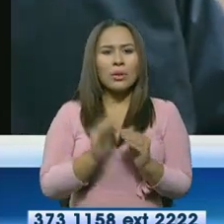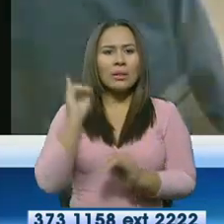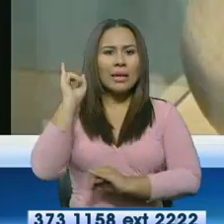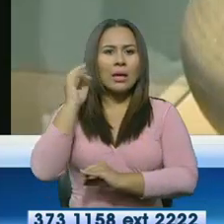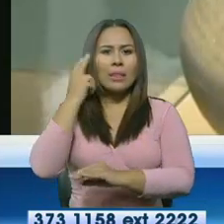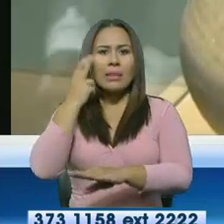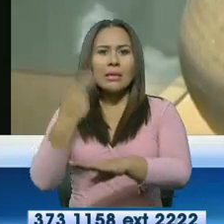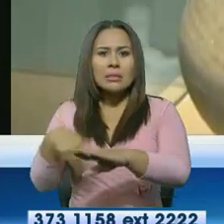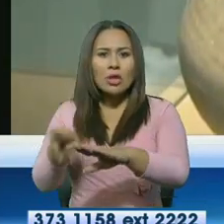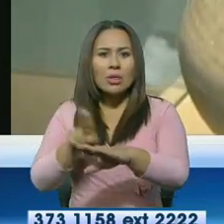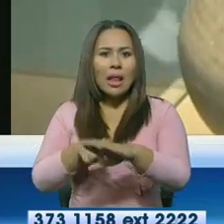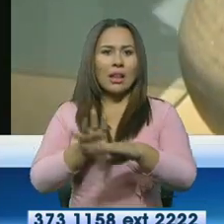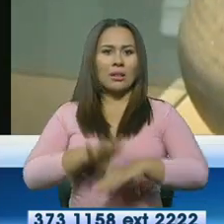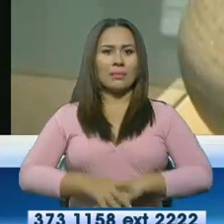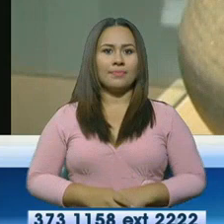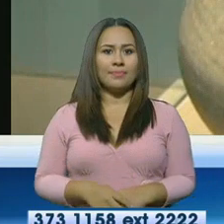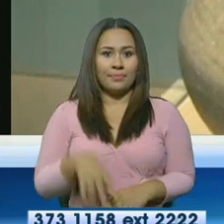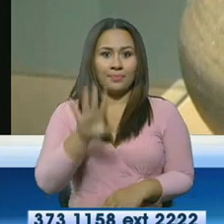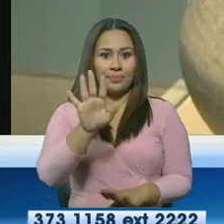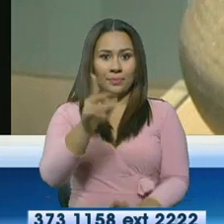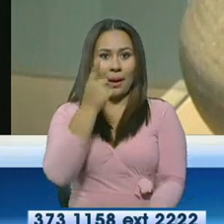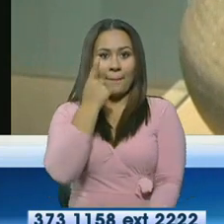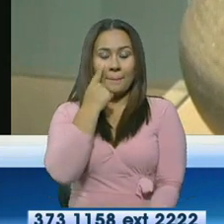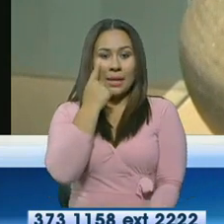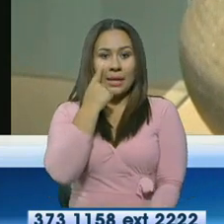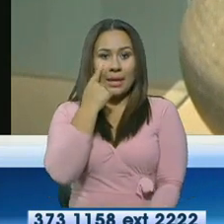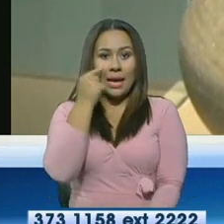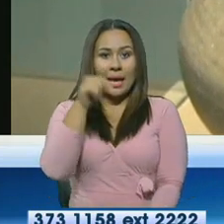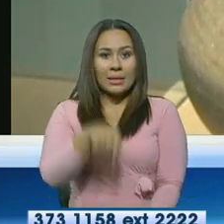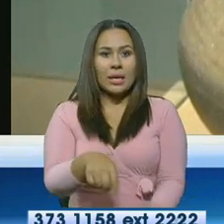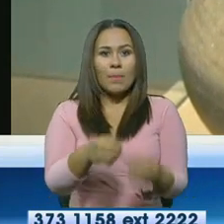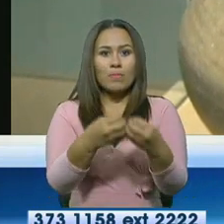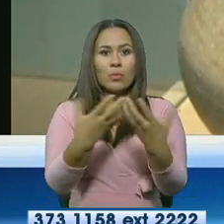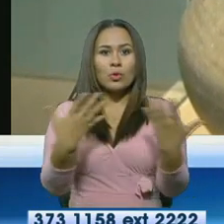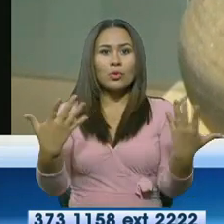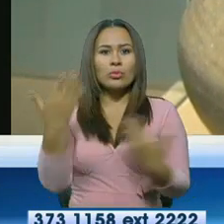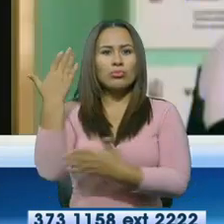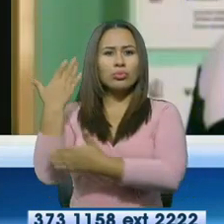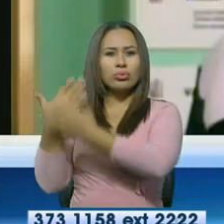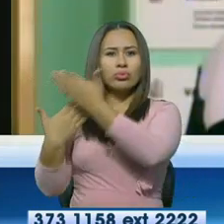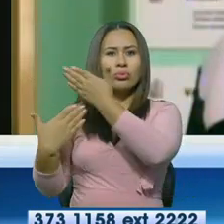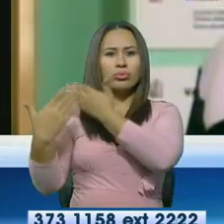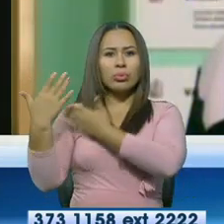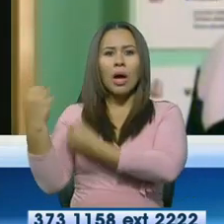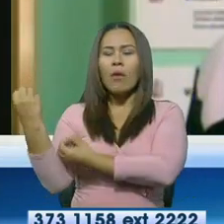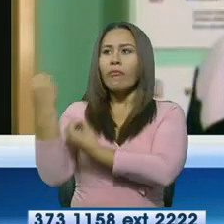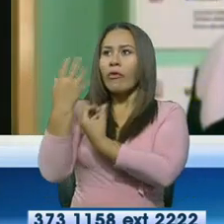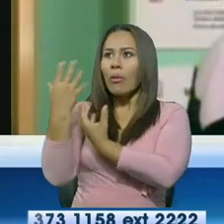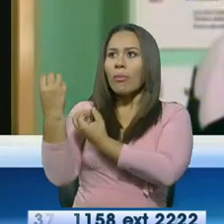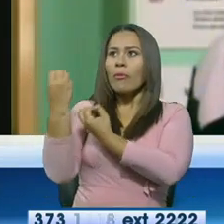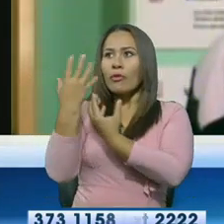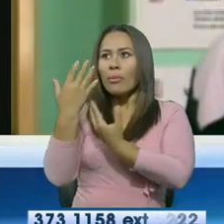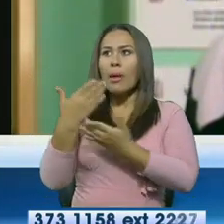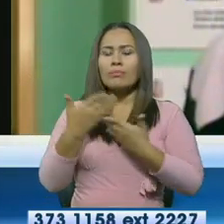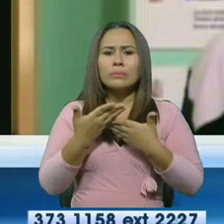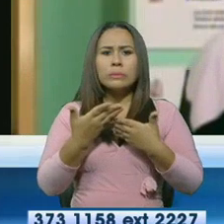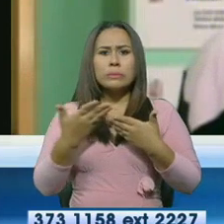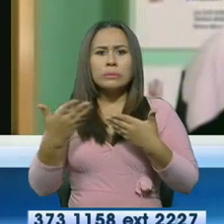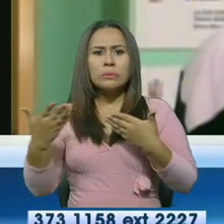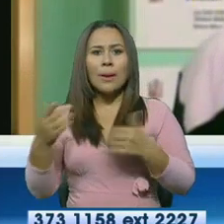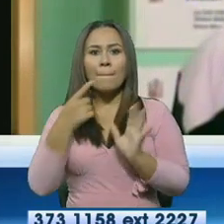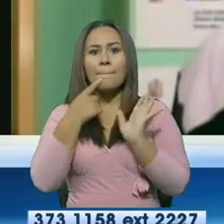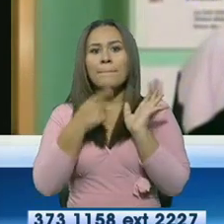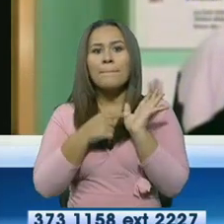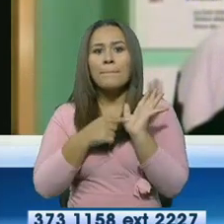nacional. Mire usted que, por ejemplo, existen muchas leyendas, muchas historias. Por ejemplo,